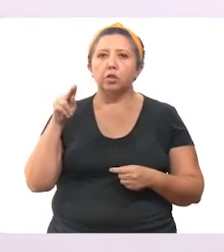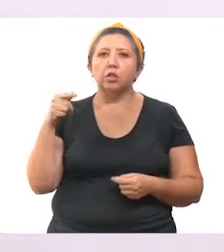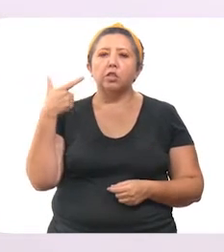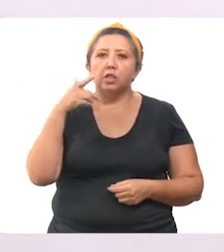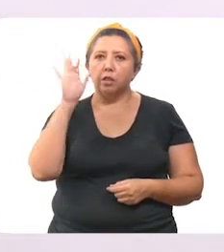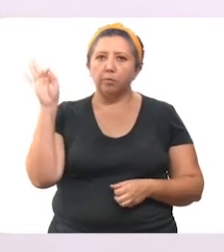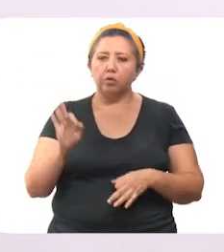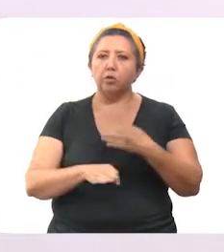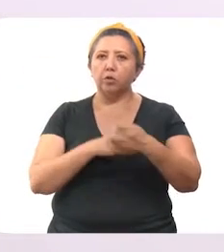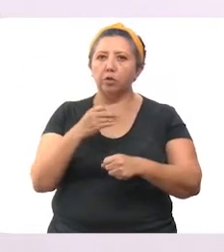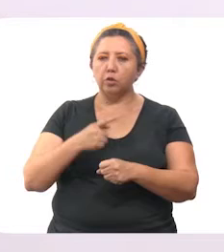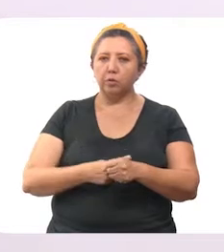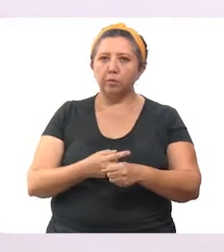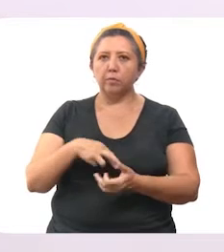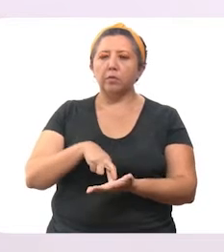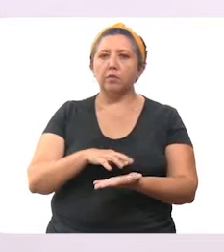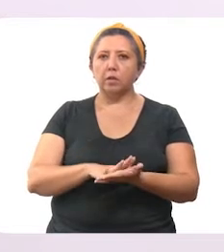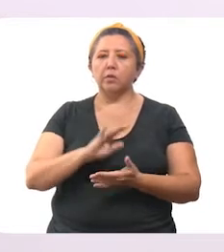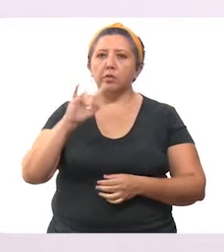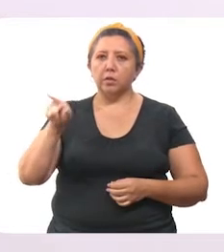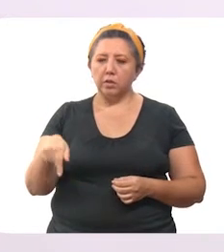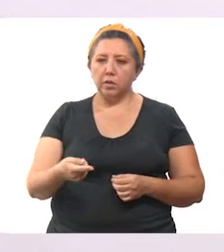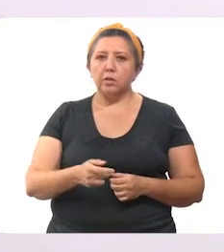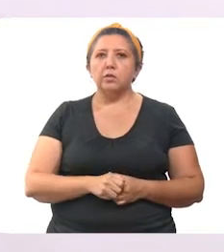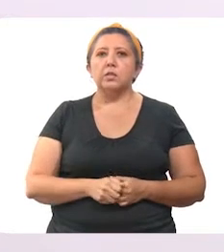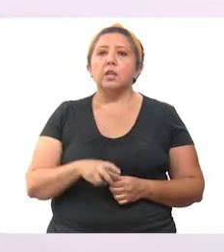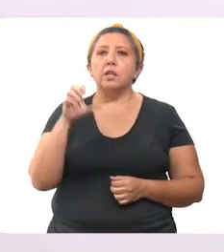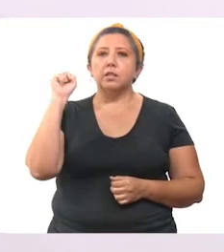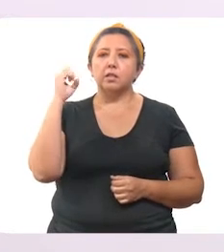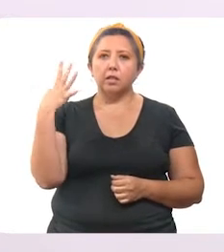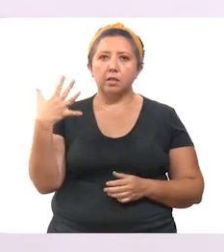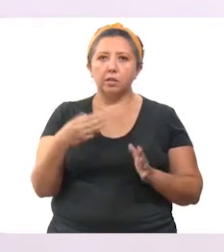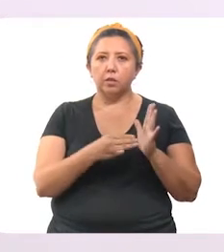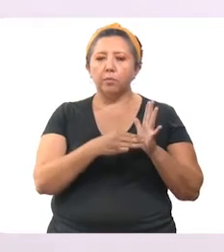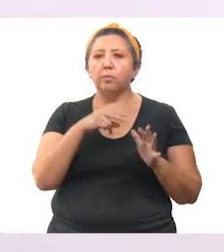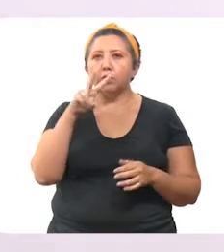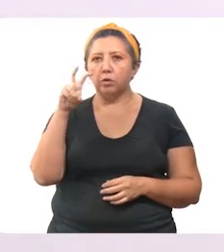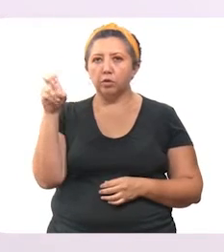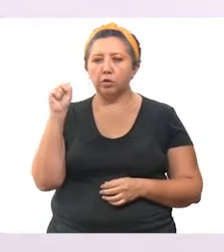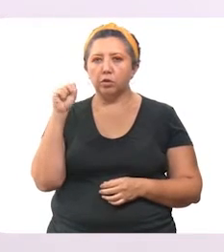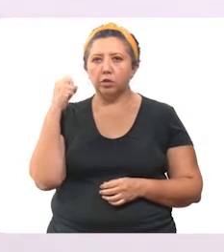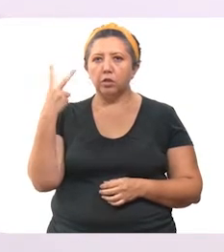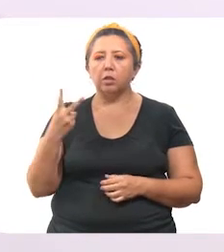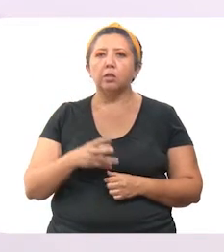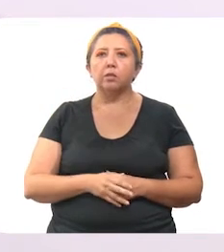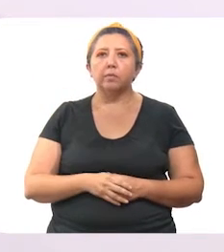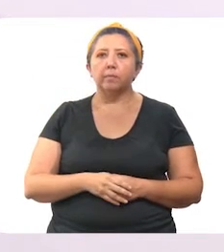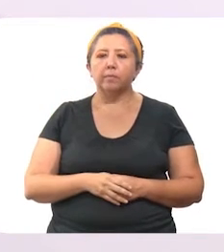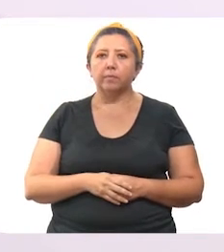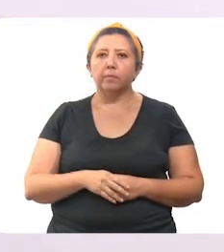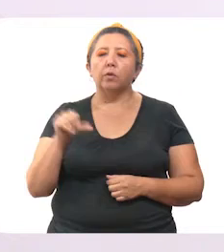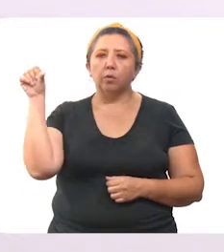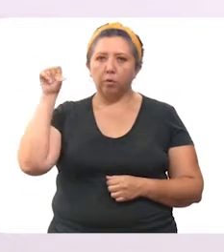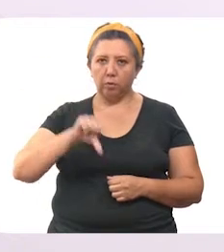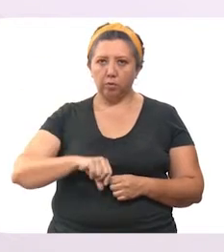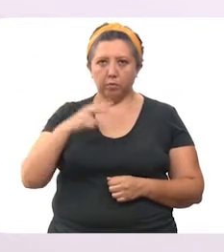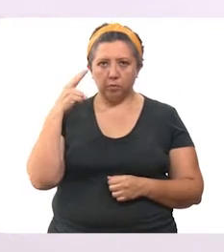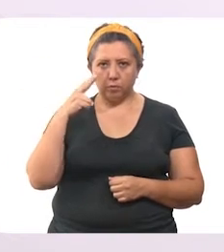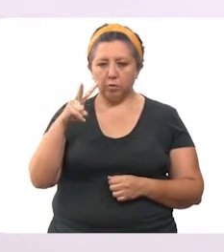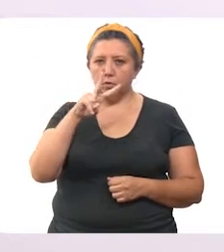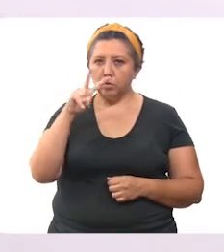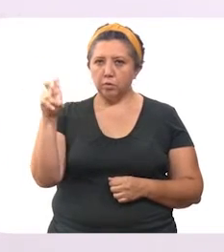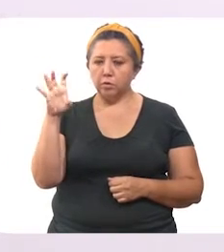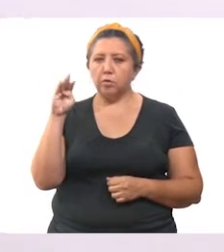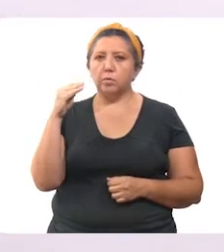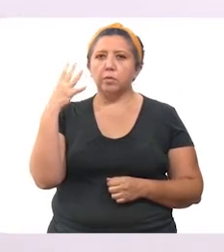el 87% del total de contagios registrados, que son 65.262. Hoy se detectaron